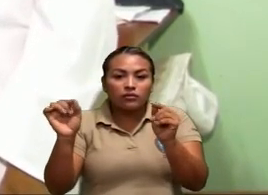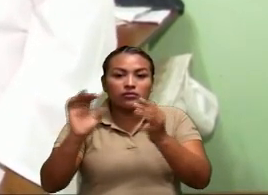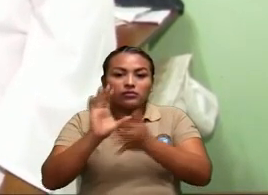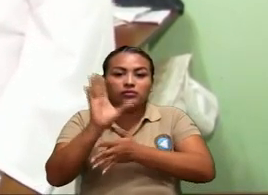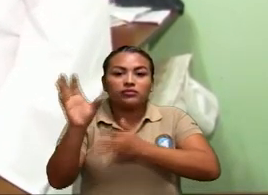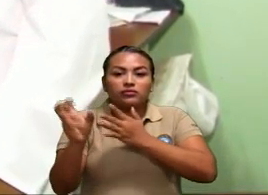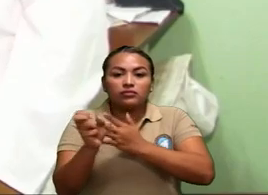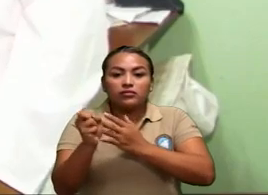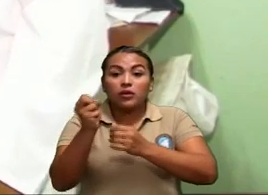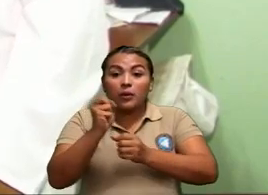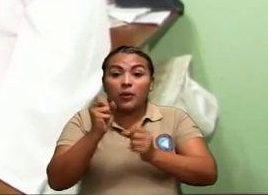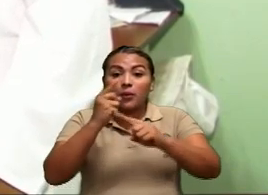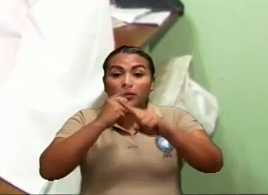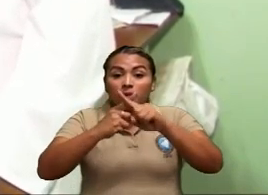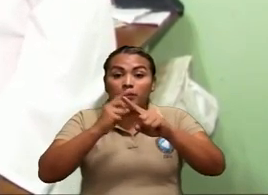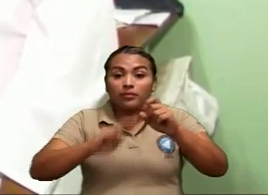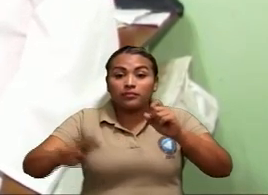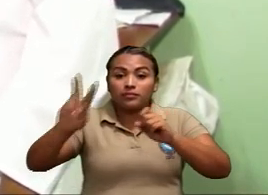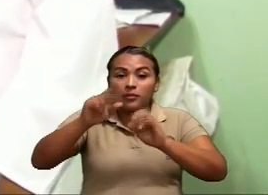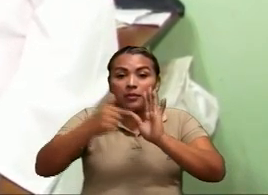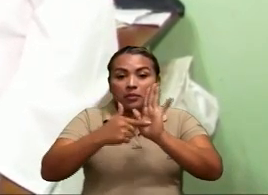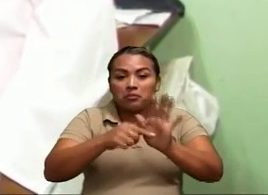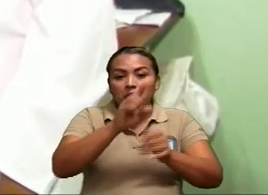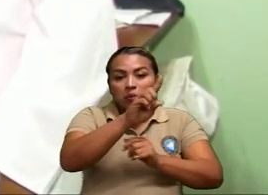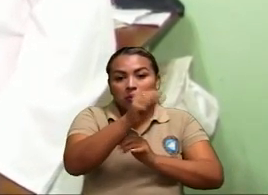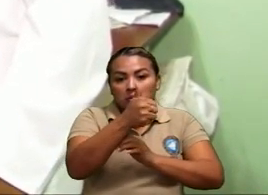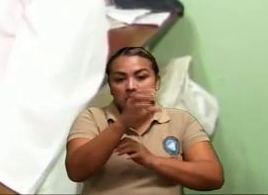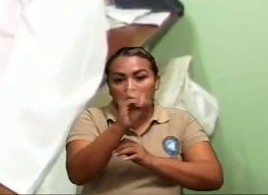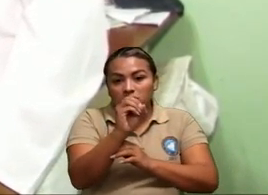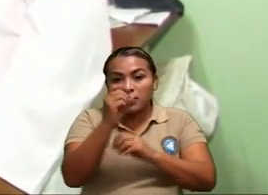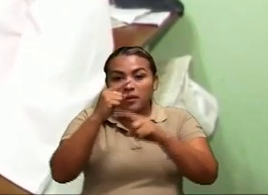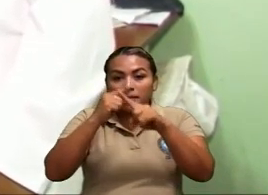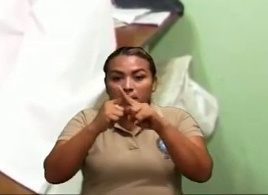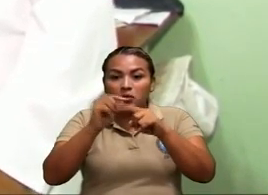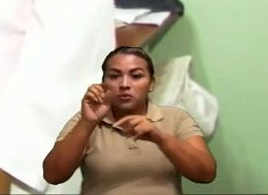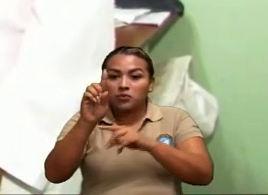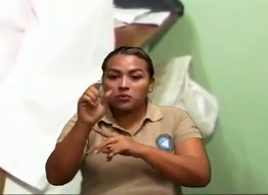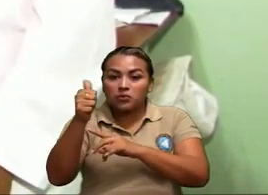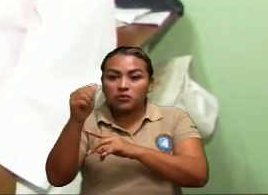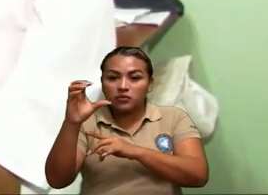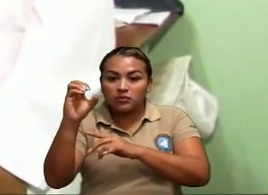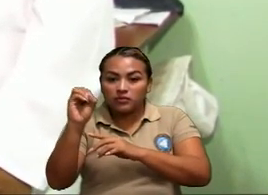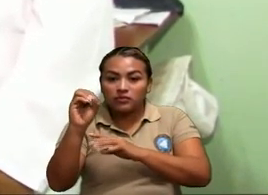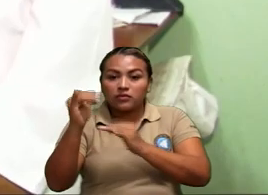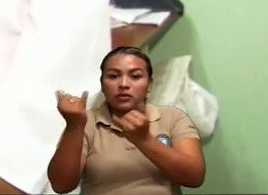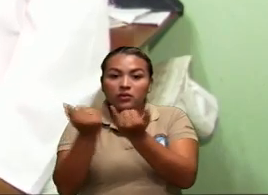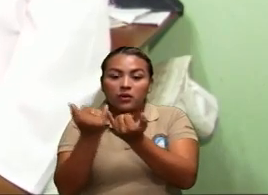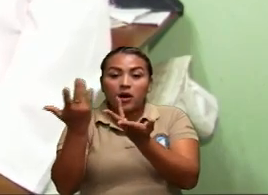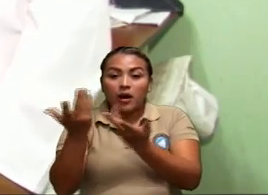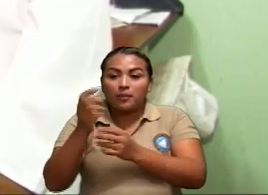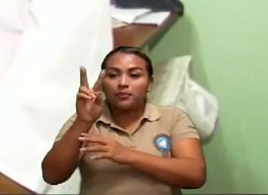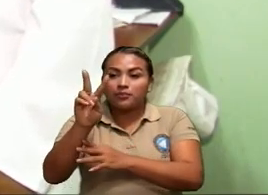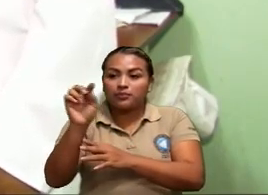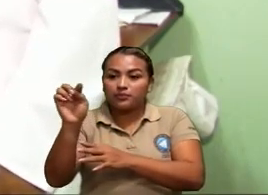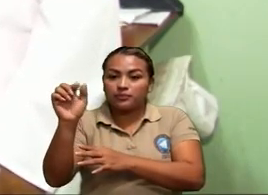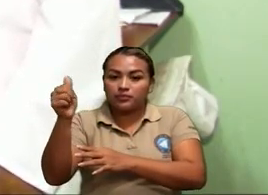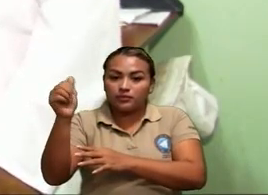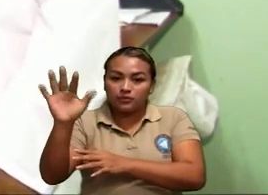al cuadrado, ¿verdad? Por 2. Si mide 1,60 el paciente, 1,60 por 1,60, que eso nos da